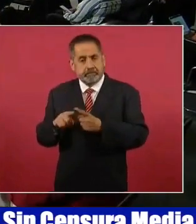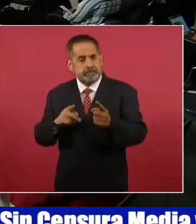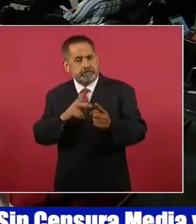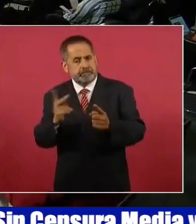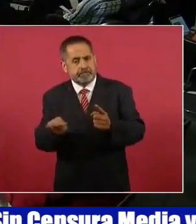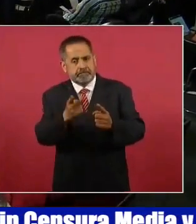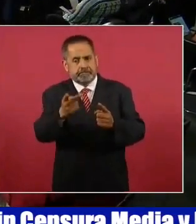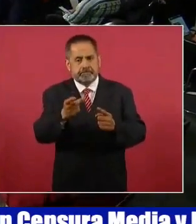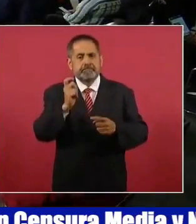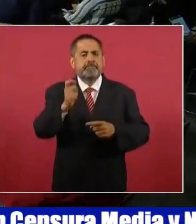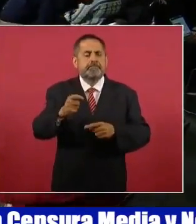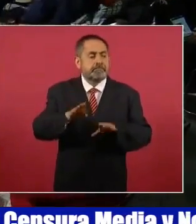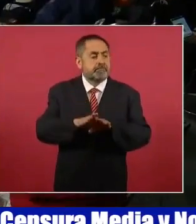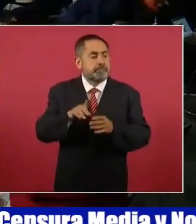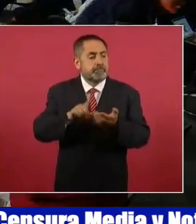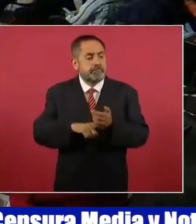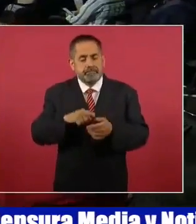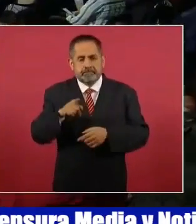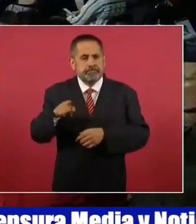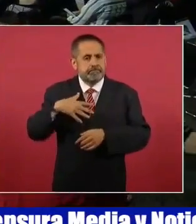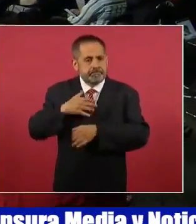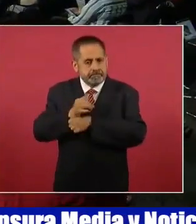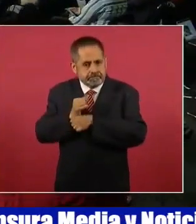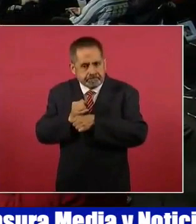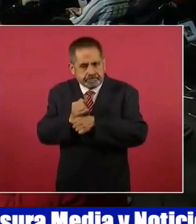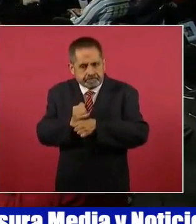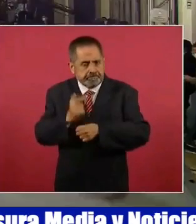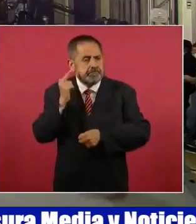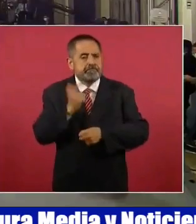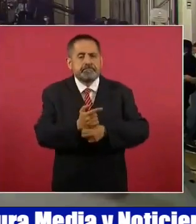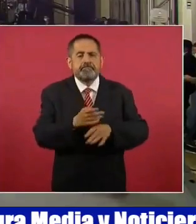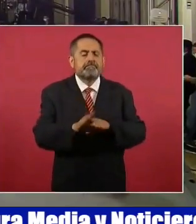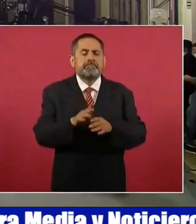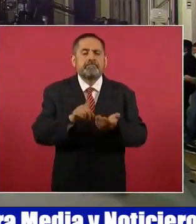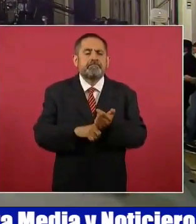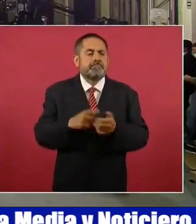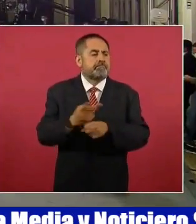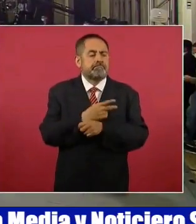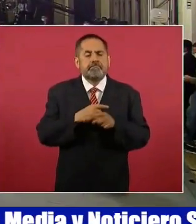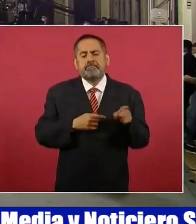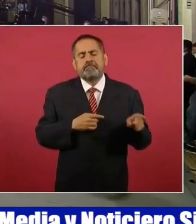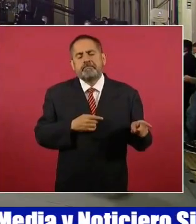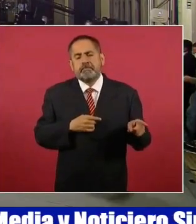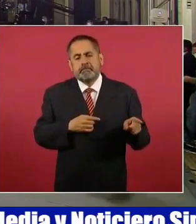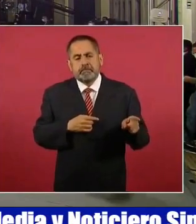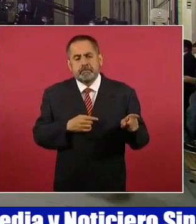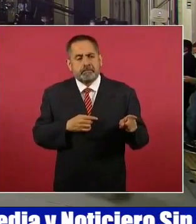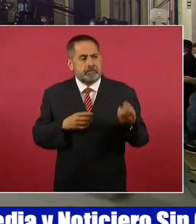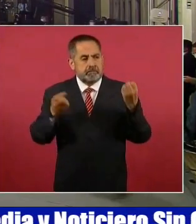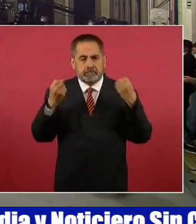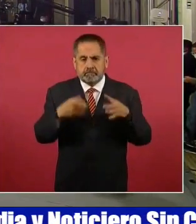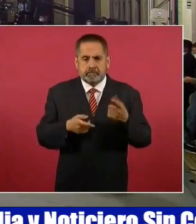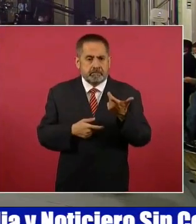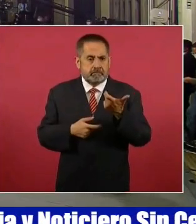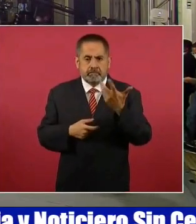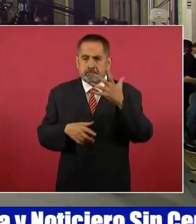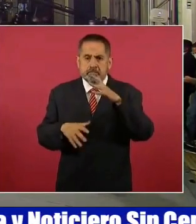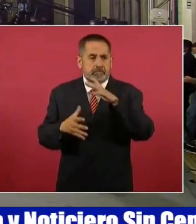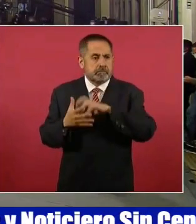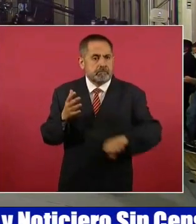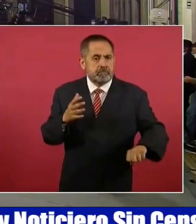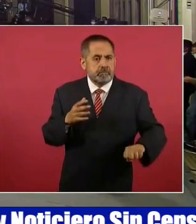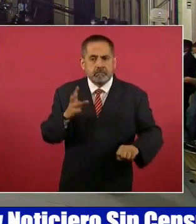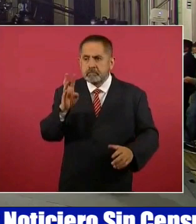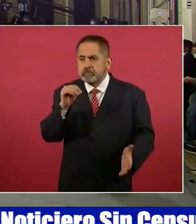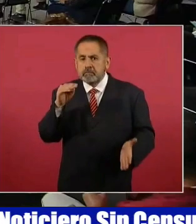fíjese, ella en la conferencia de prensa mañanera hoy, durante toda su intervención, que fue larguísima como de costumbre, con una serie de